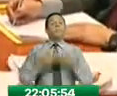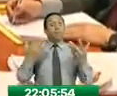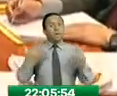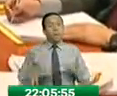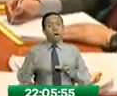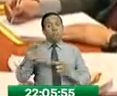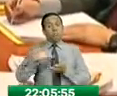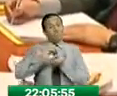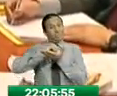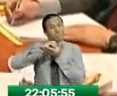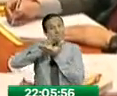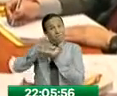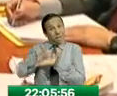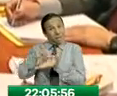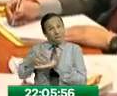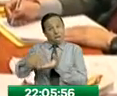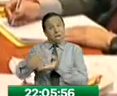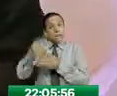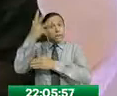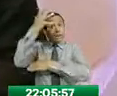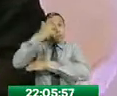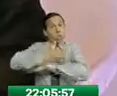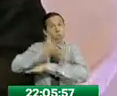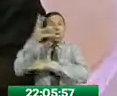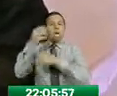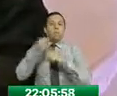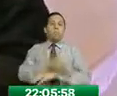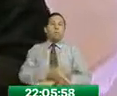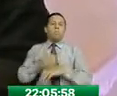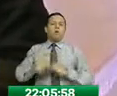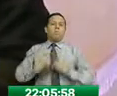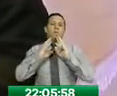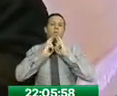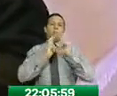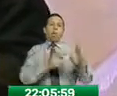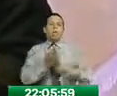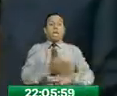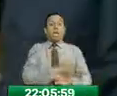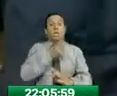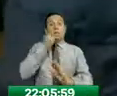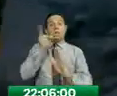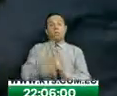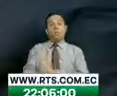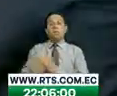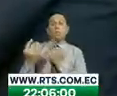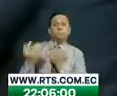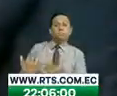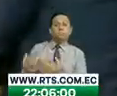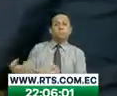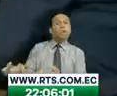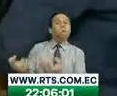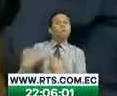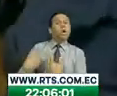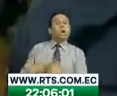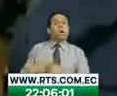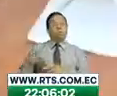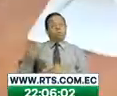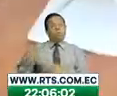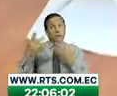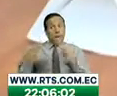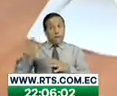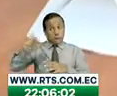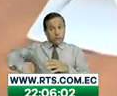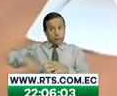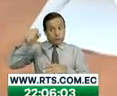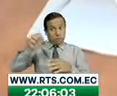para pronunciarse, y una vez que éstas sean calificadas, se conformará una comisión multipartidista que será la encargada de recibir las pruebas